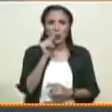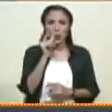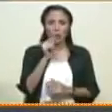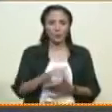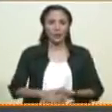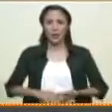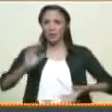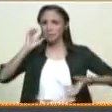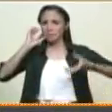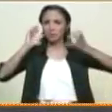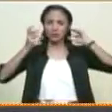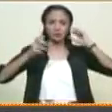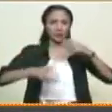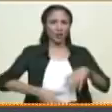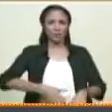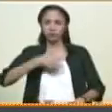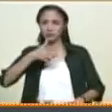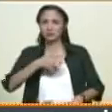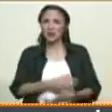descargar su rabia.